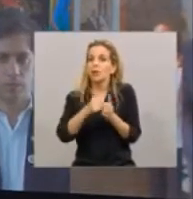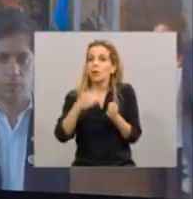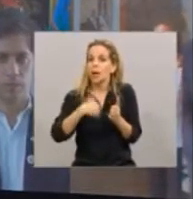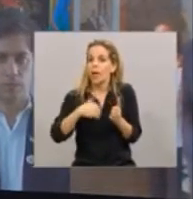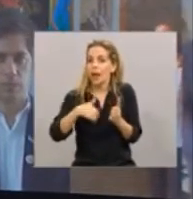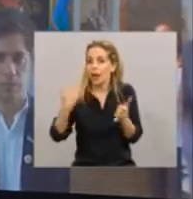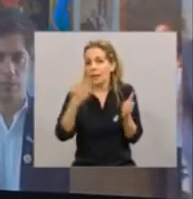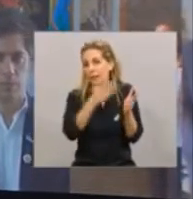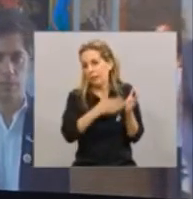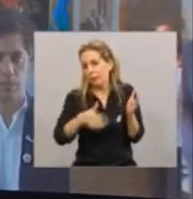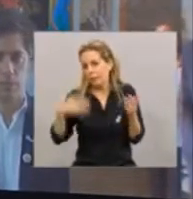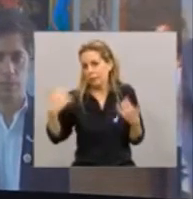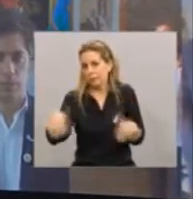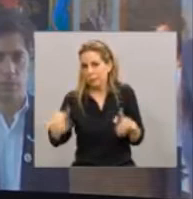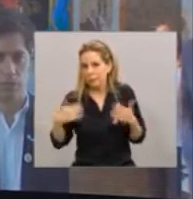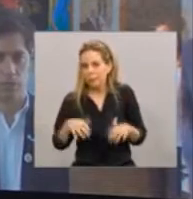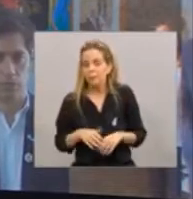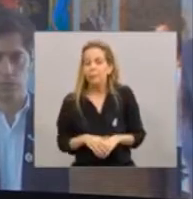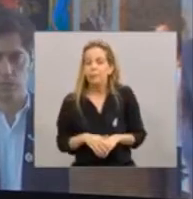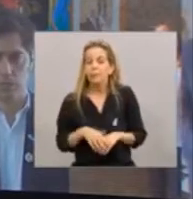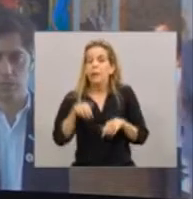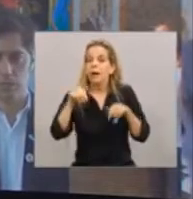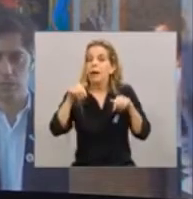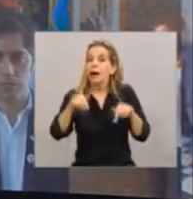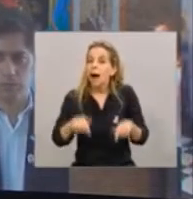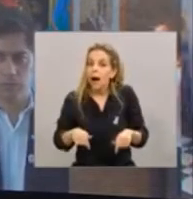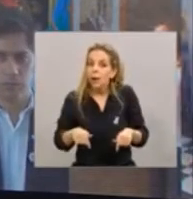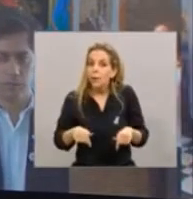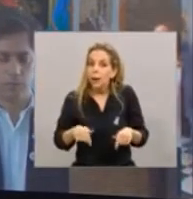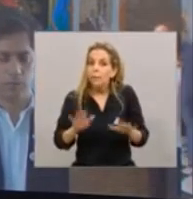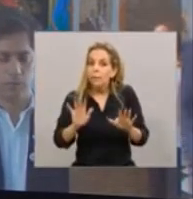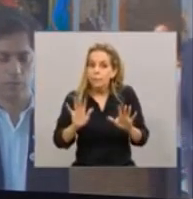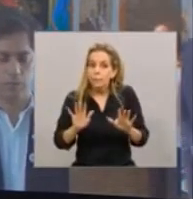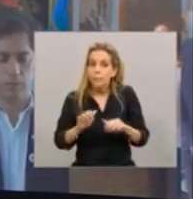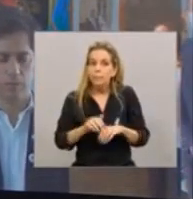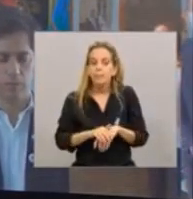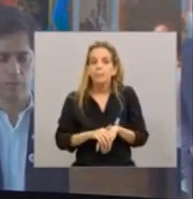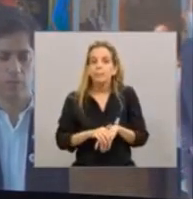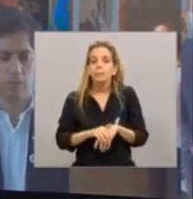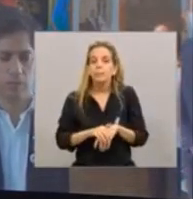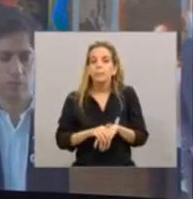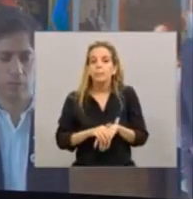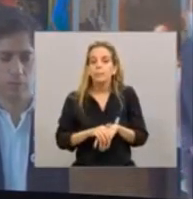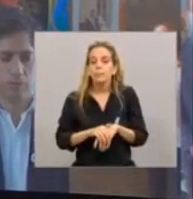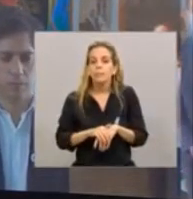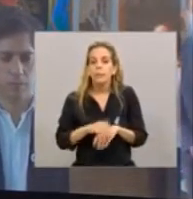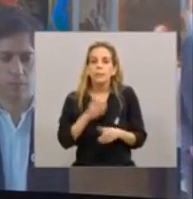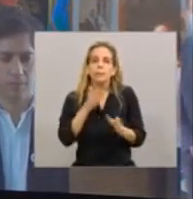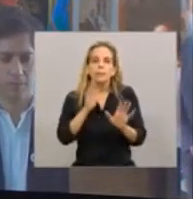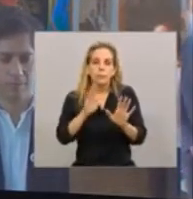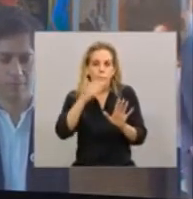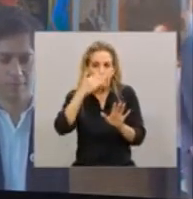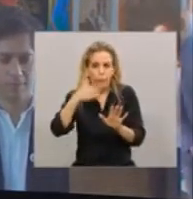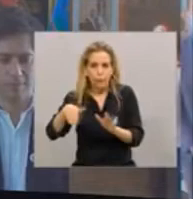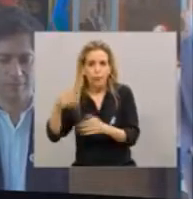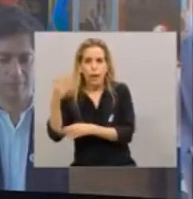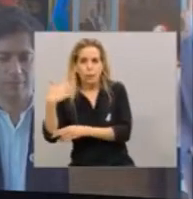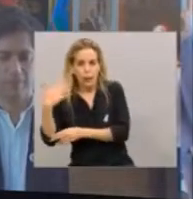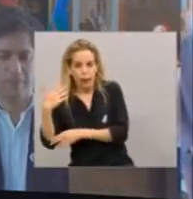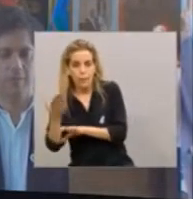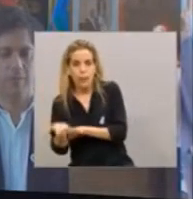todos los argentinos miren les propongo que antes de que hable yo y les diga algunas palabras por este